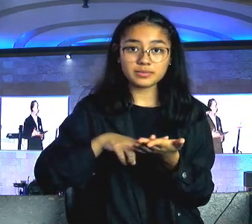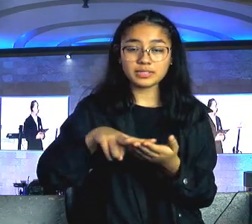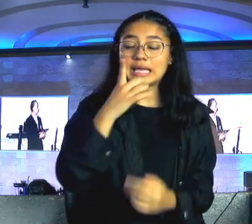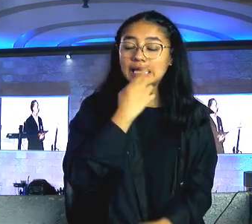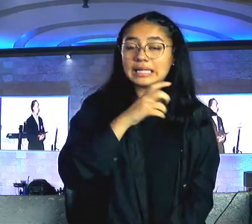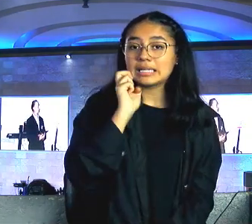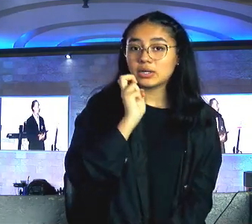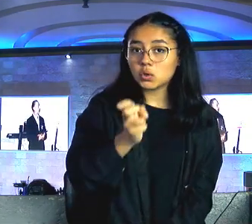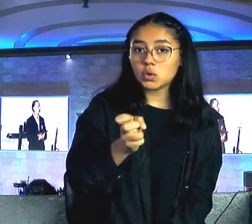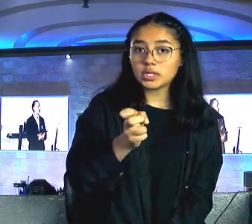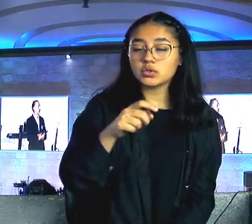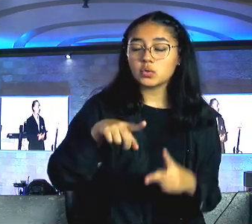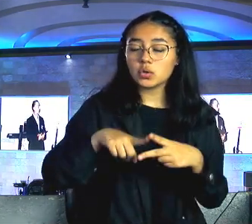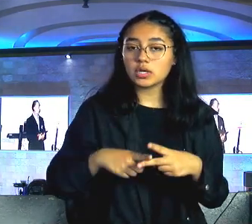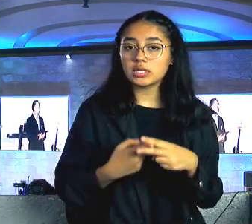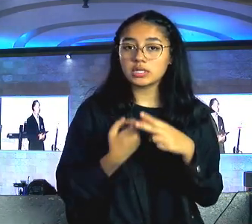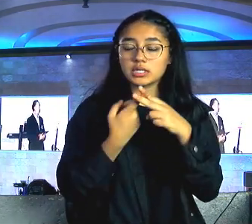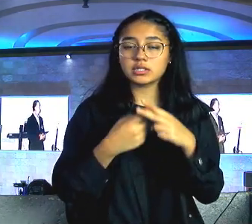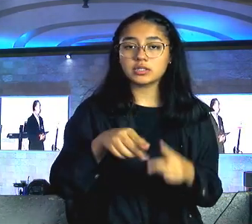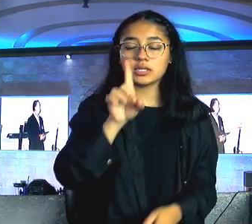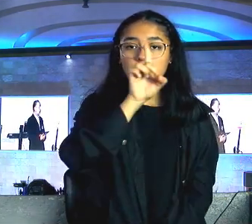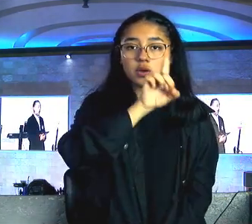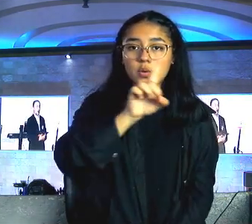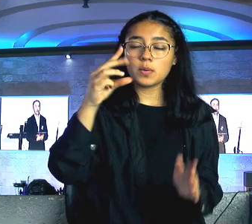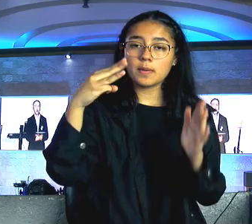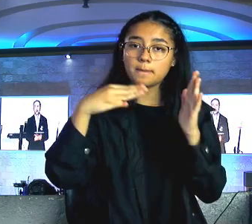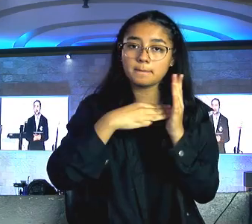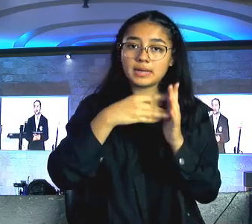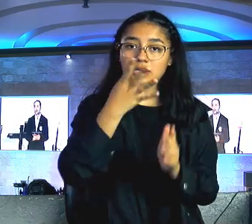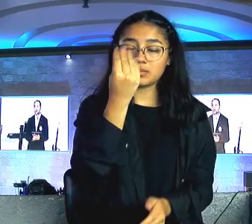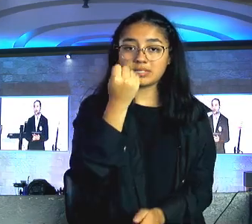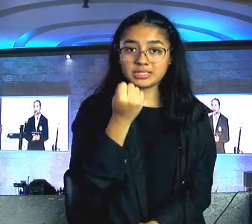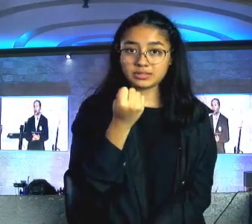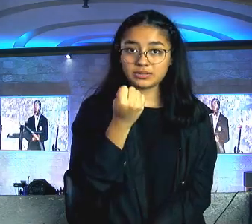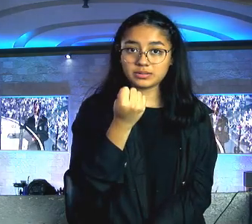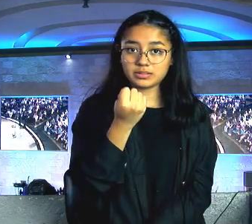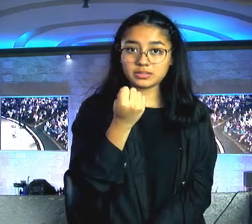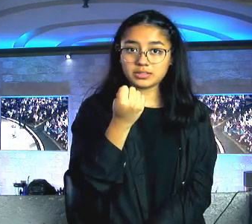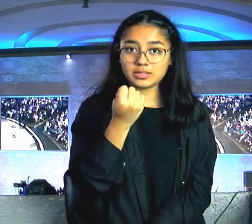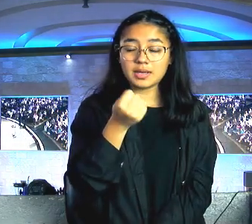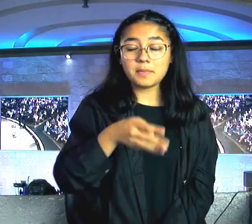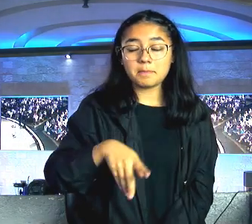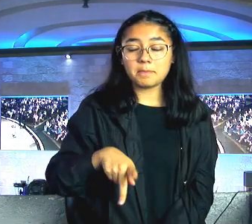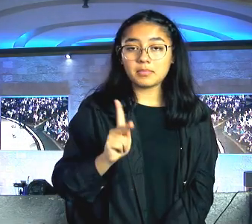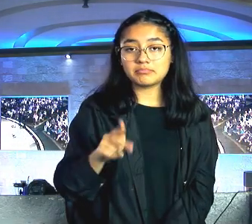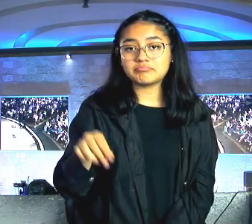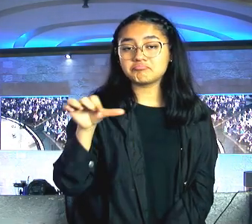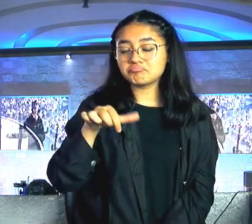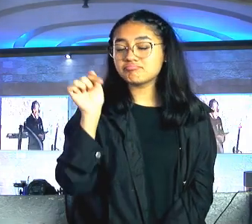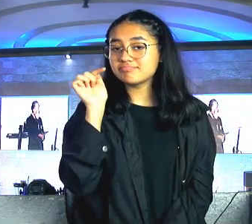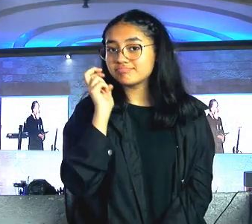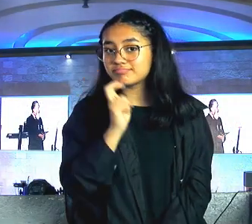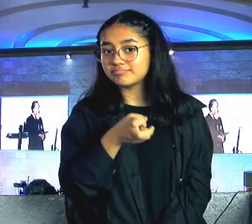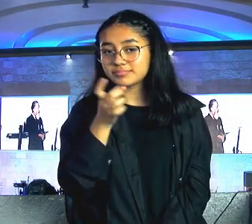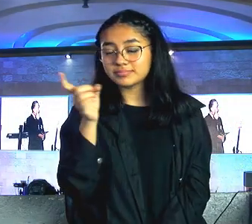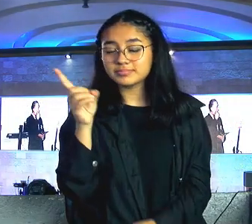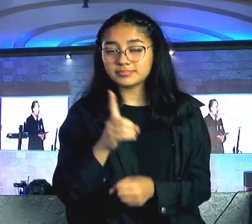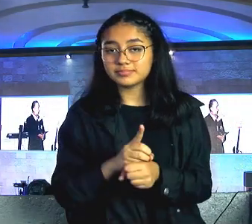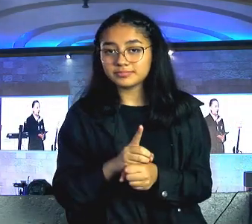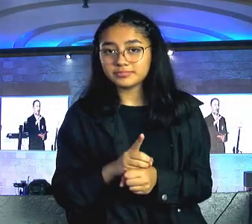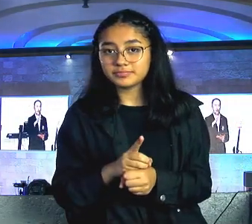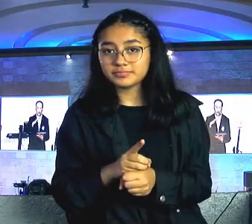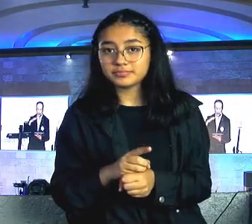1900. Y oye, llegó ese día. Mira, tan simple,